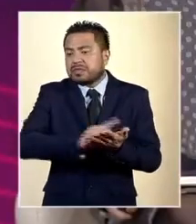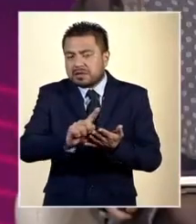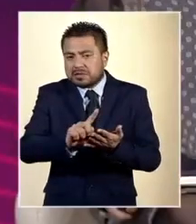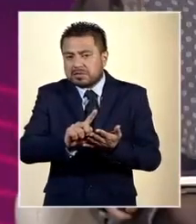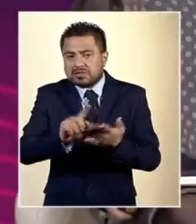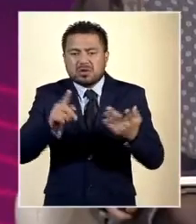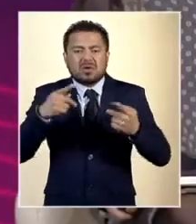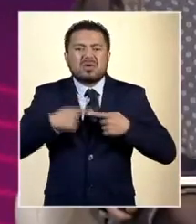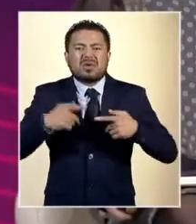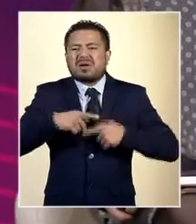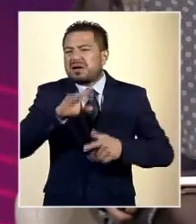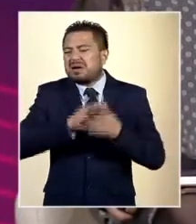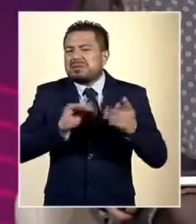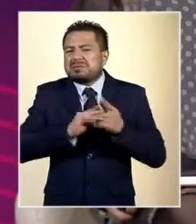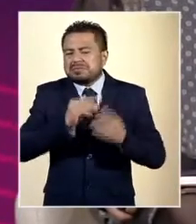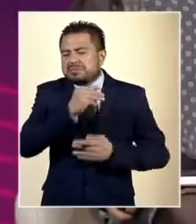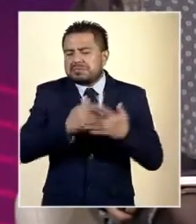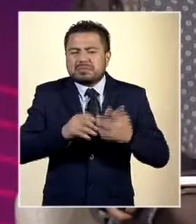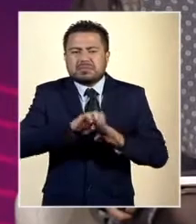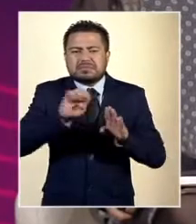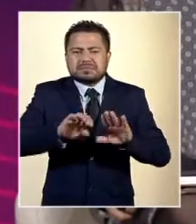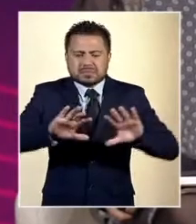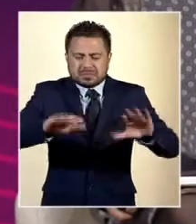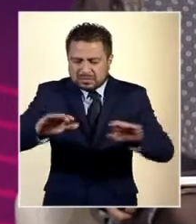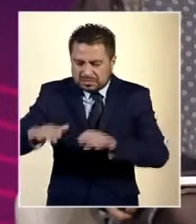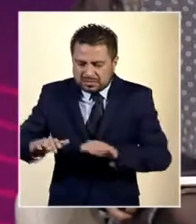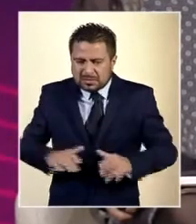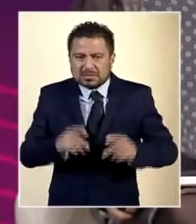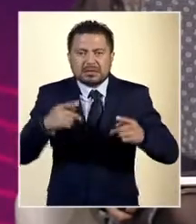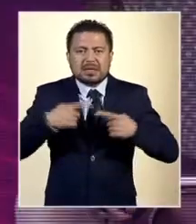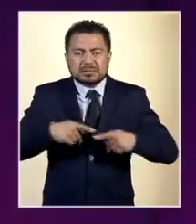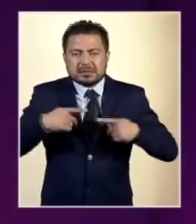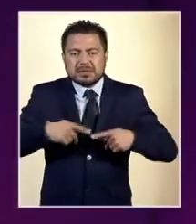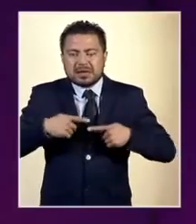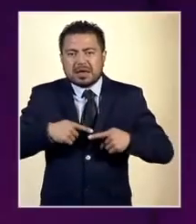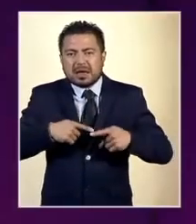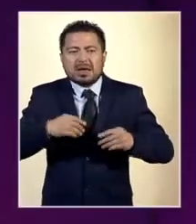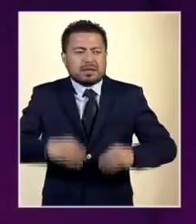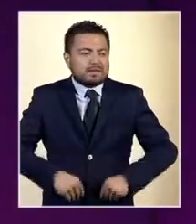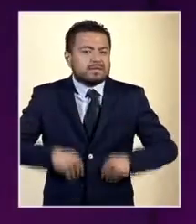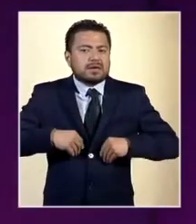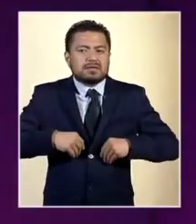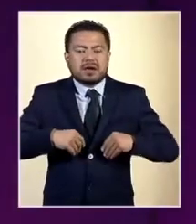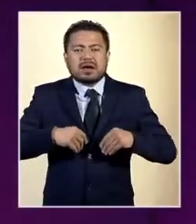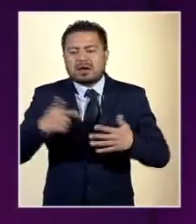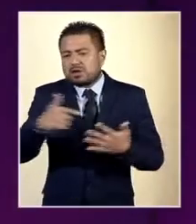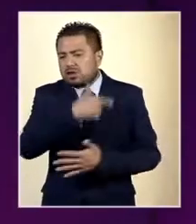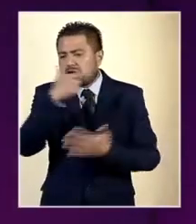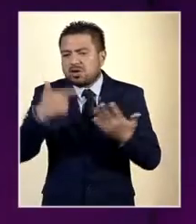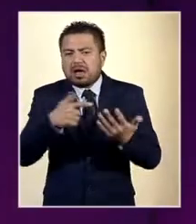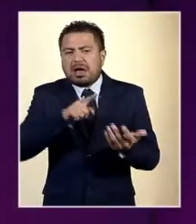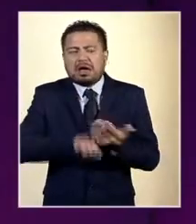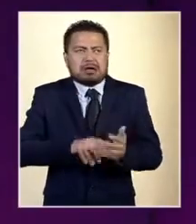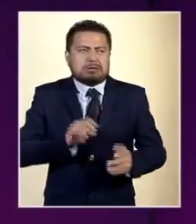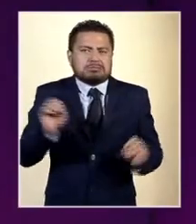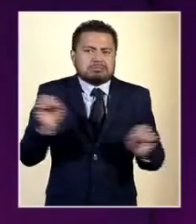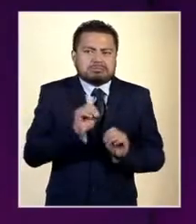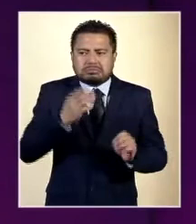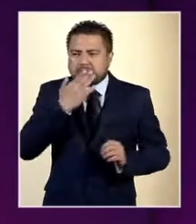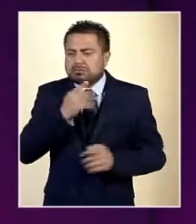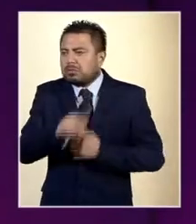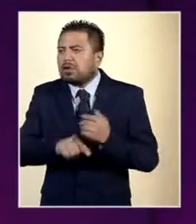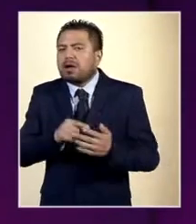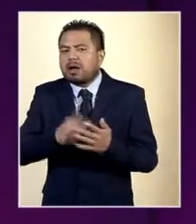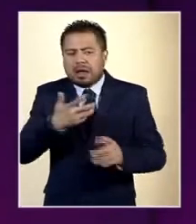de una población, pues hablamos, por ejemplo, de un conjunto de personas que habitan en un espacio geográfico, digamos, definido, que tienen